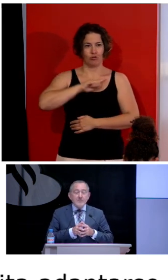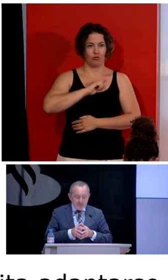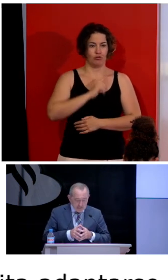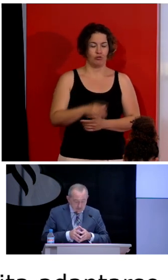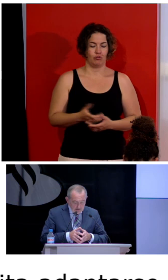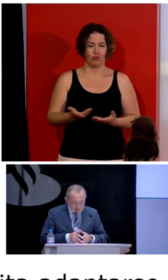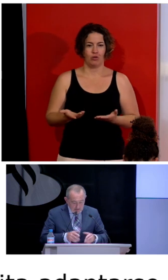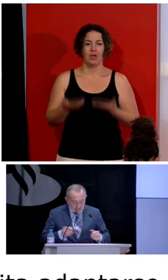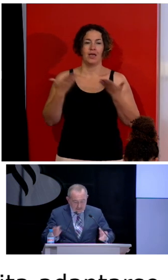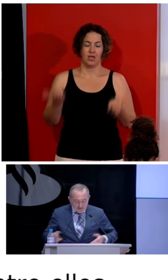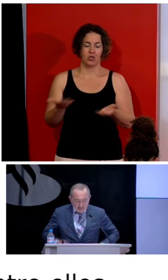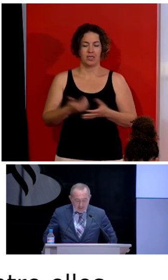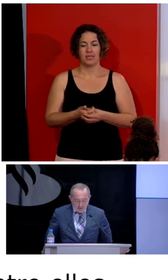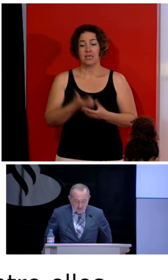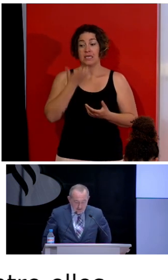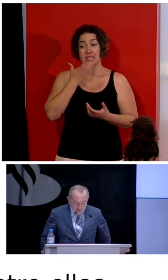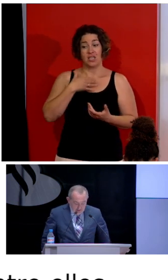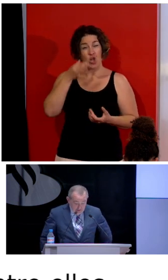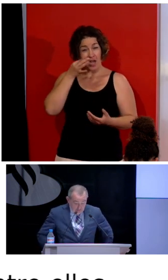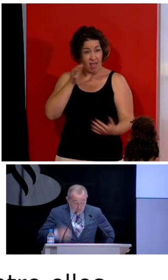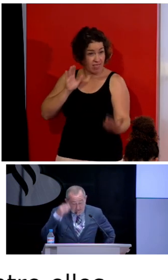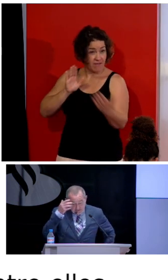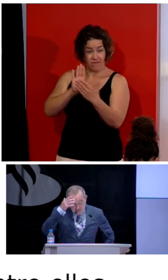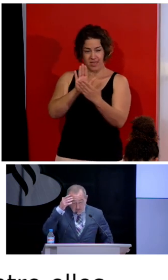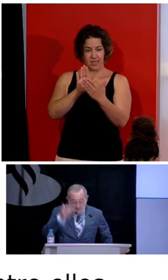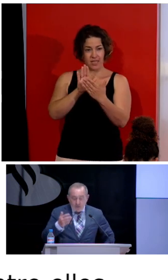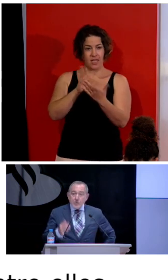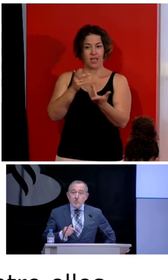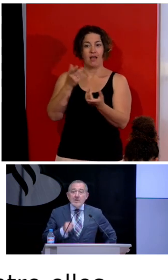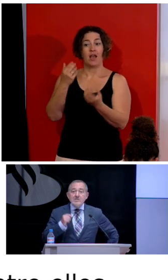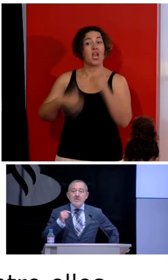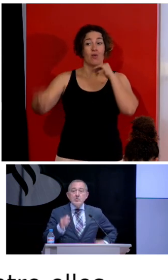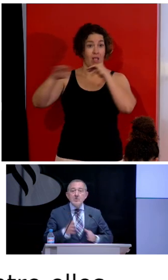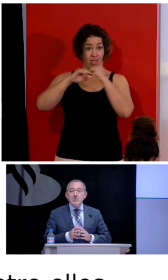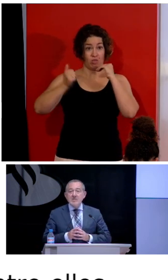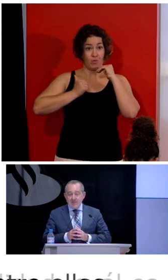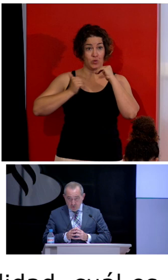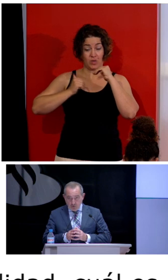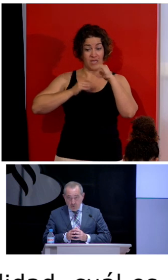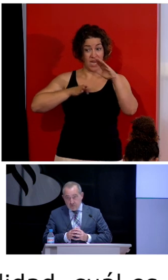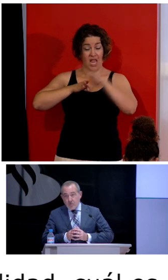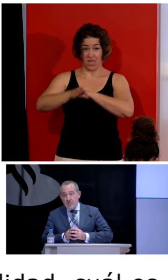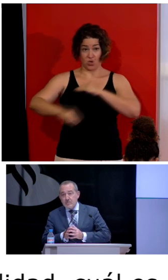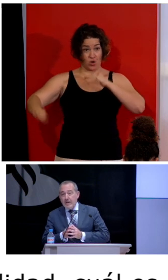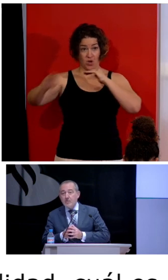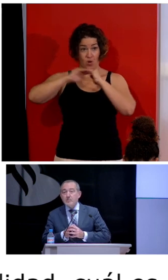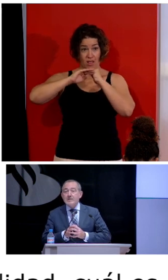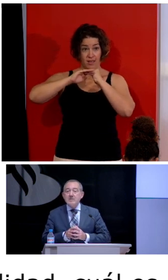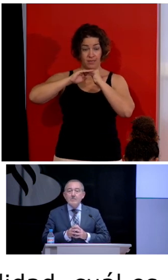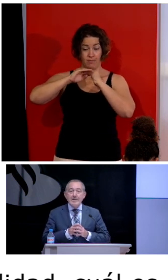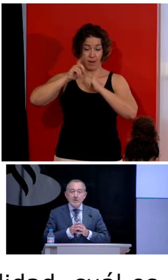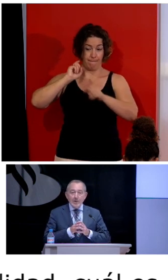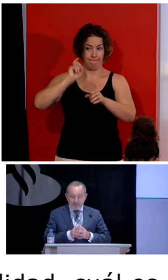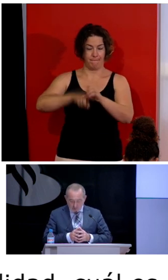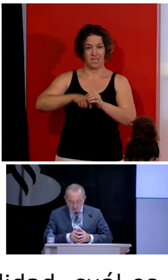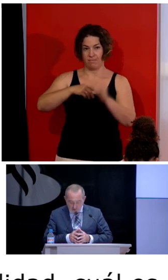hacer frente a esa realidad, ¿cuál es? La igualdad de oportunidades y las condiciones de acceso o las condiciones para poder